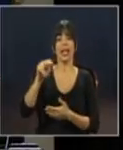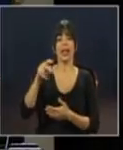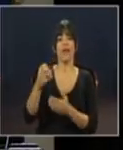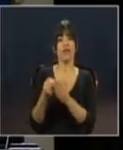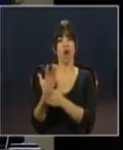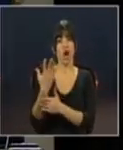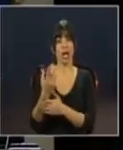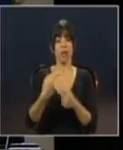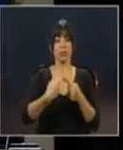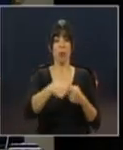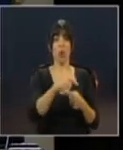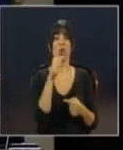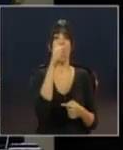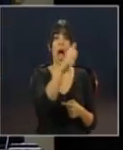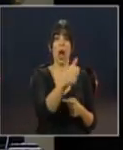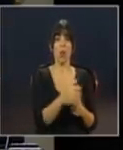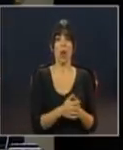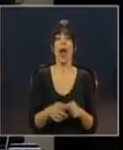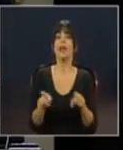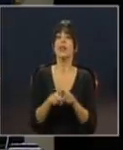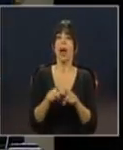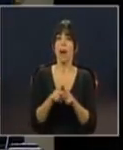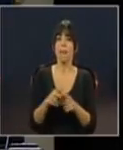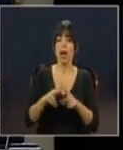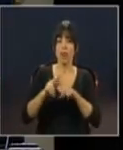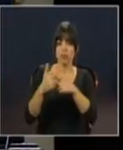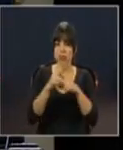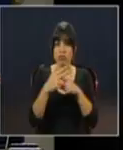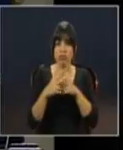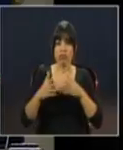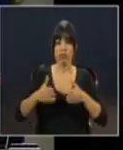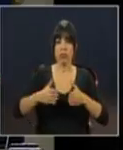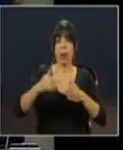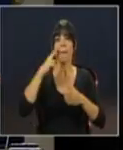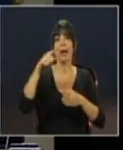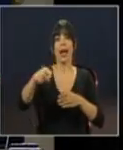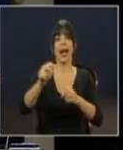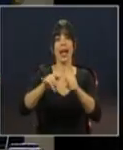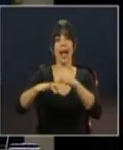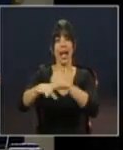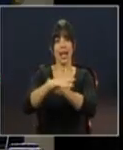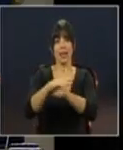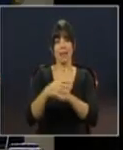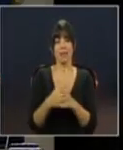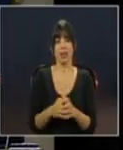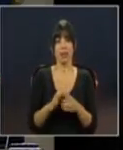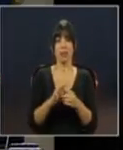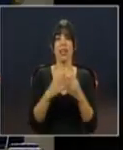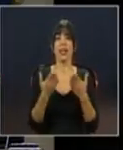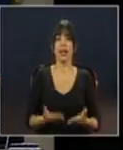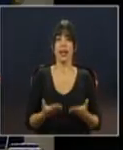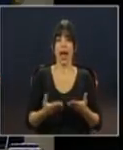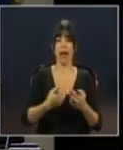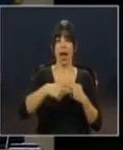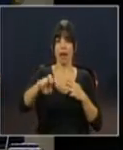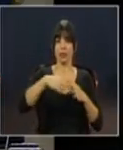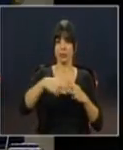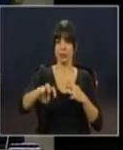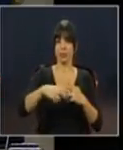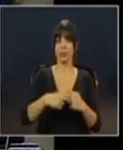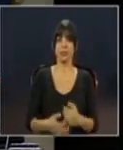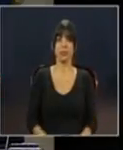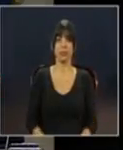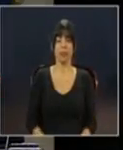pronto lo hará en Alajuela y avanza en la rehabilitación de la vía férrea para el Caribe en cuanto a transporte de carga.